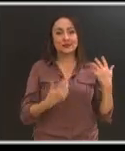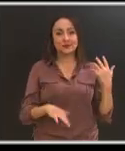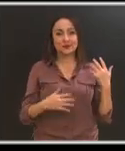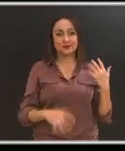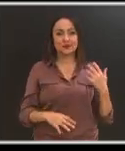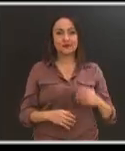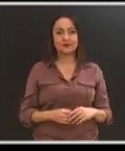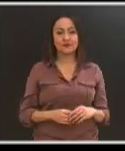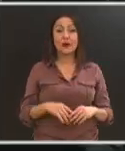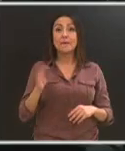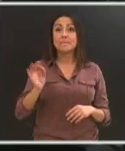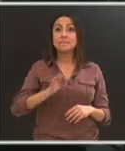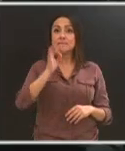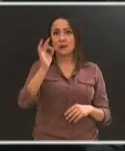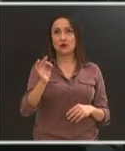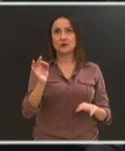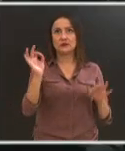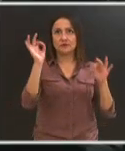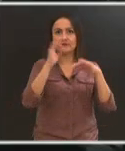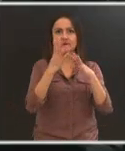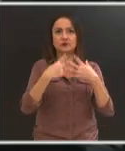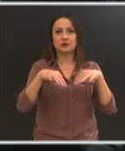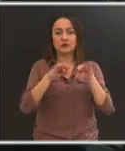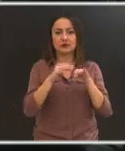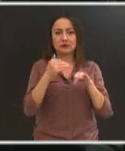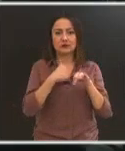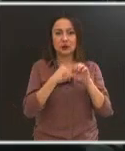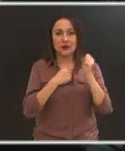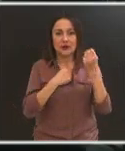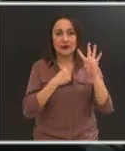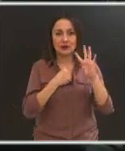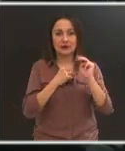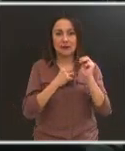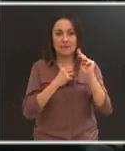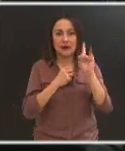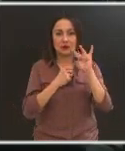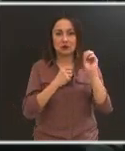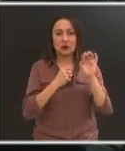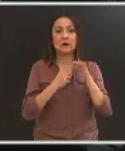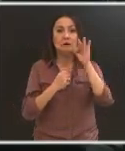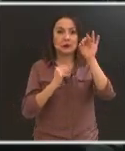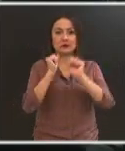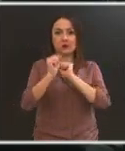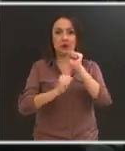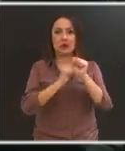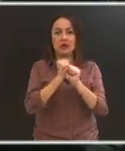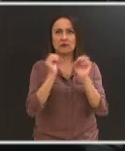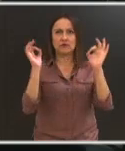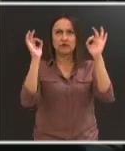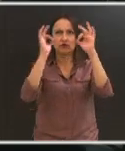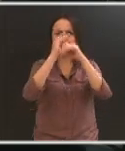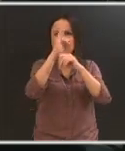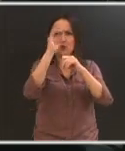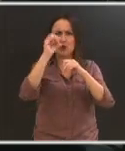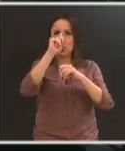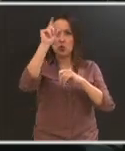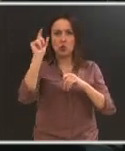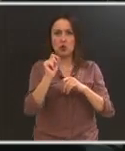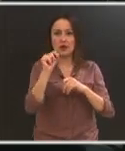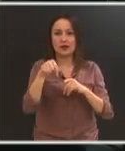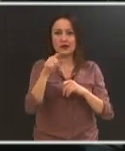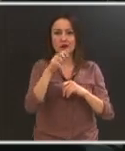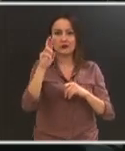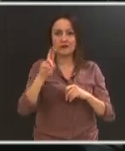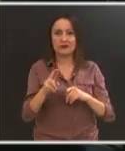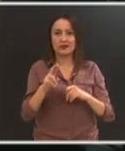El próximo fenómeno importante lo tendremos el 14 de marzo del 2025, ocurrirá un eclipse total de luna en Costa Rica. Se